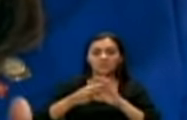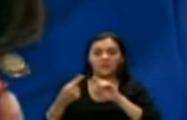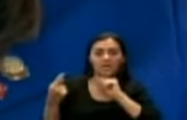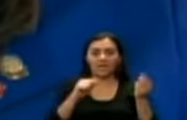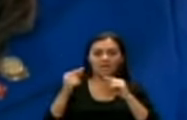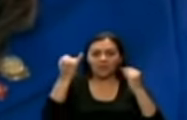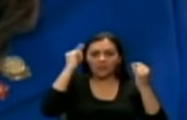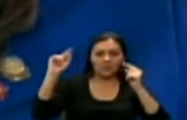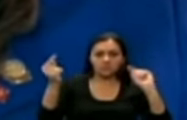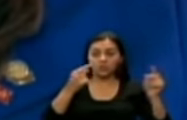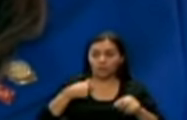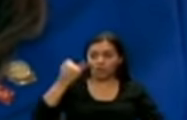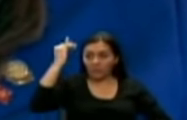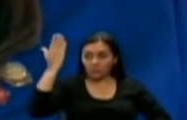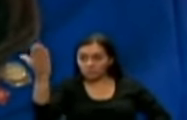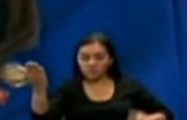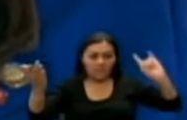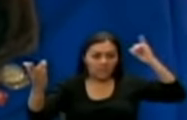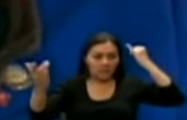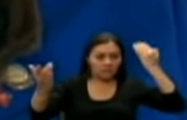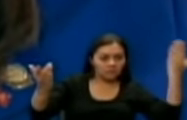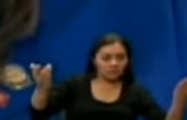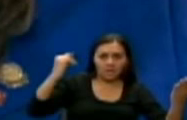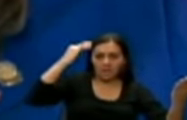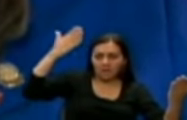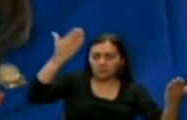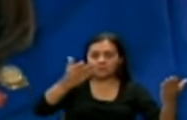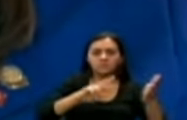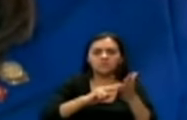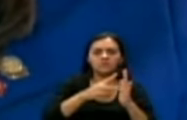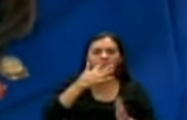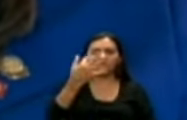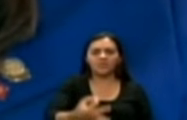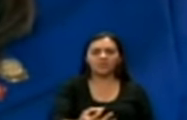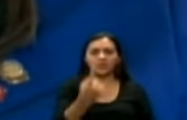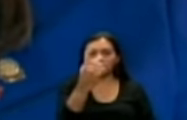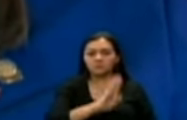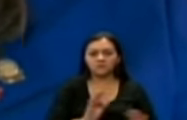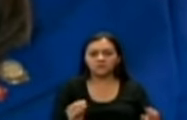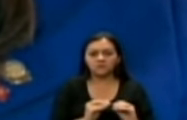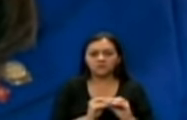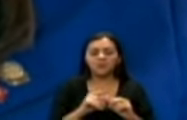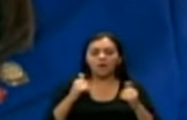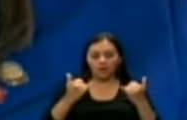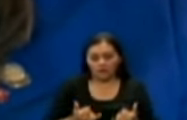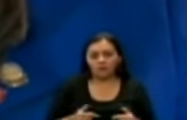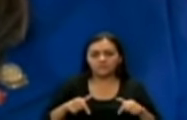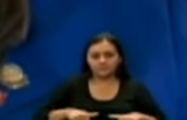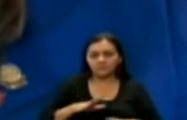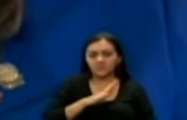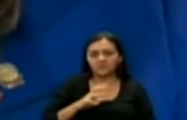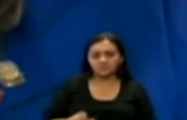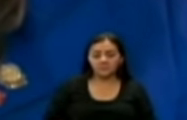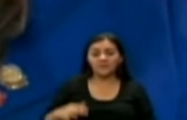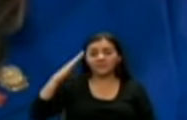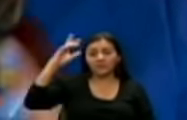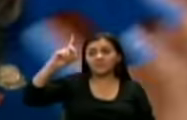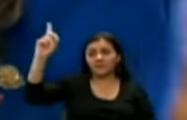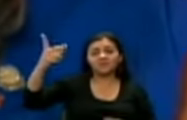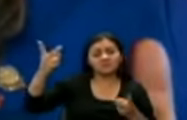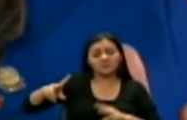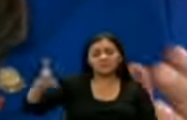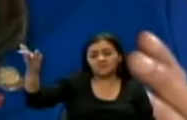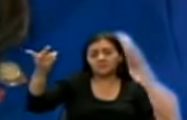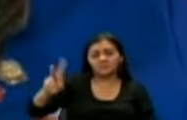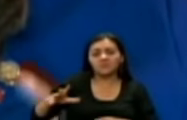ideas, para hacer prevalecer lo correcto, la verdad en el seno del pueblo, y esa es la batalla que estamos dando. Y la derecha, por su parte, con los